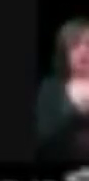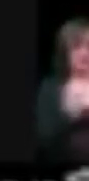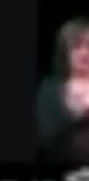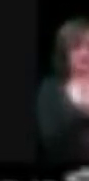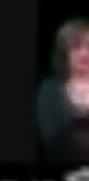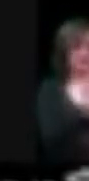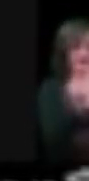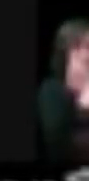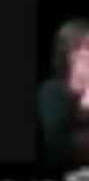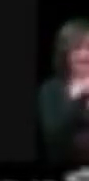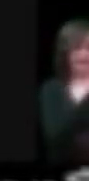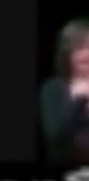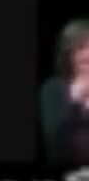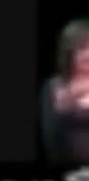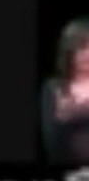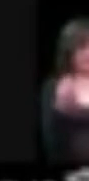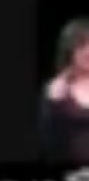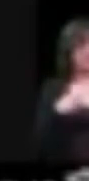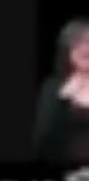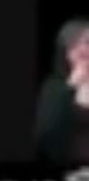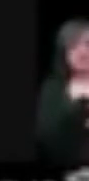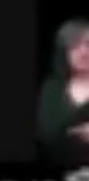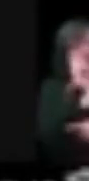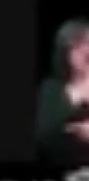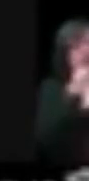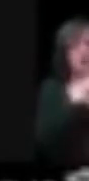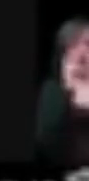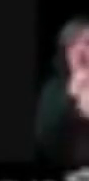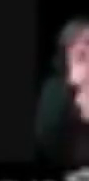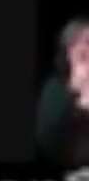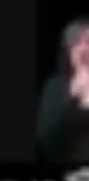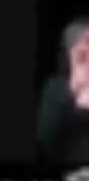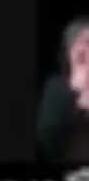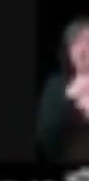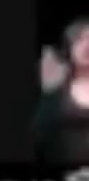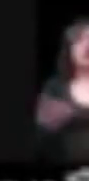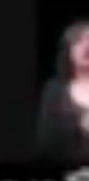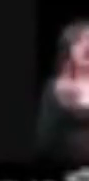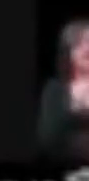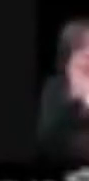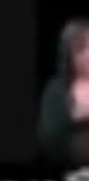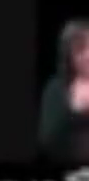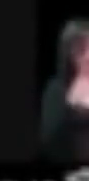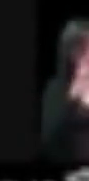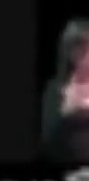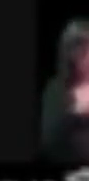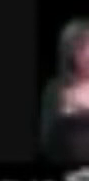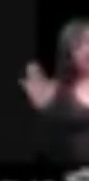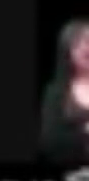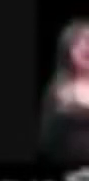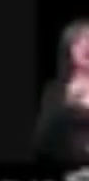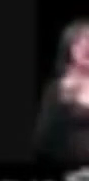perspectiva para personas del mismo sexo. ¿Por qué? Me explico. Porque cuando se trata de